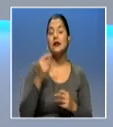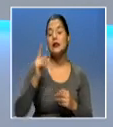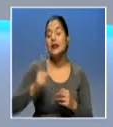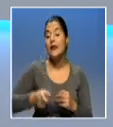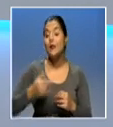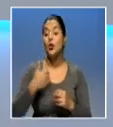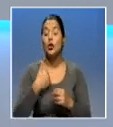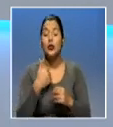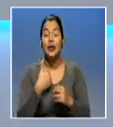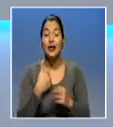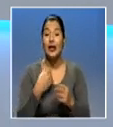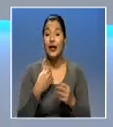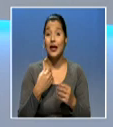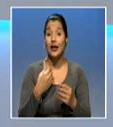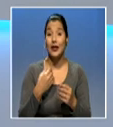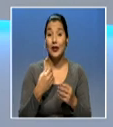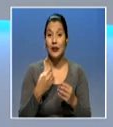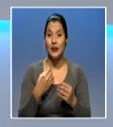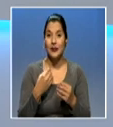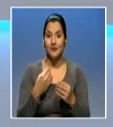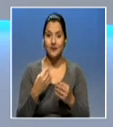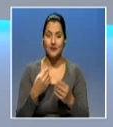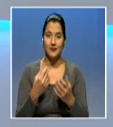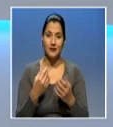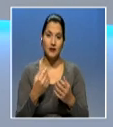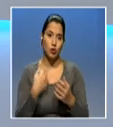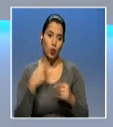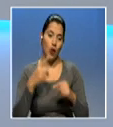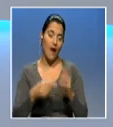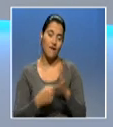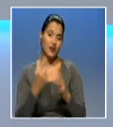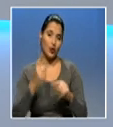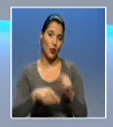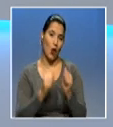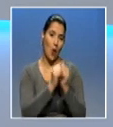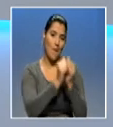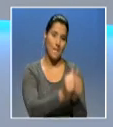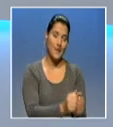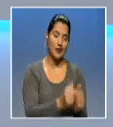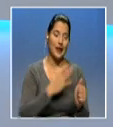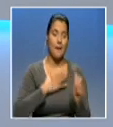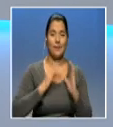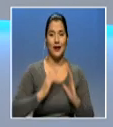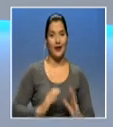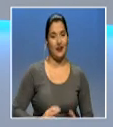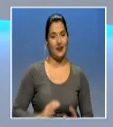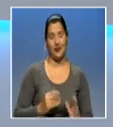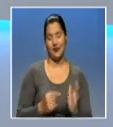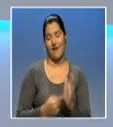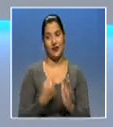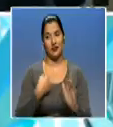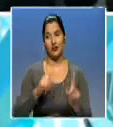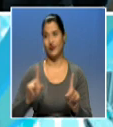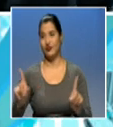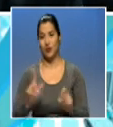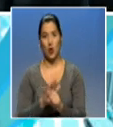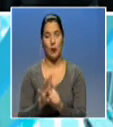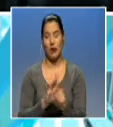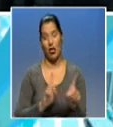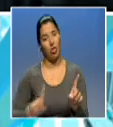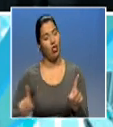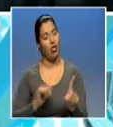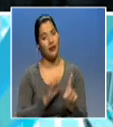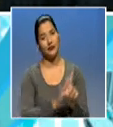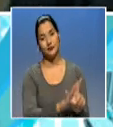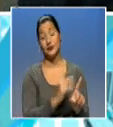como San Martín de Porres para estar presentes al mismo tiempo en distintos lugares, cosa que obviamente no tenemos. Pero